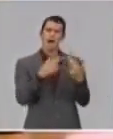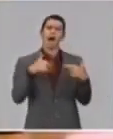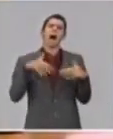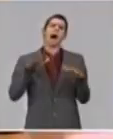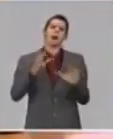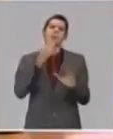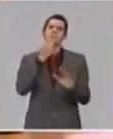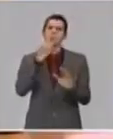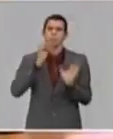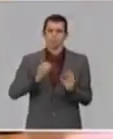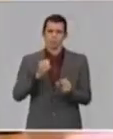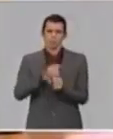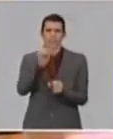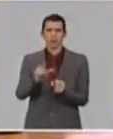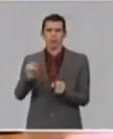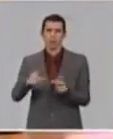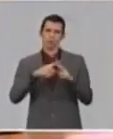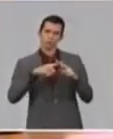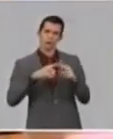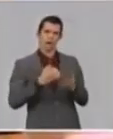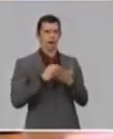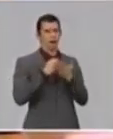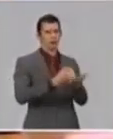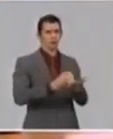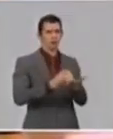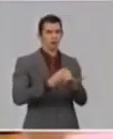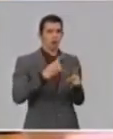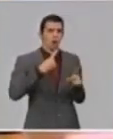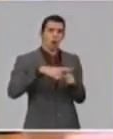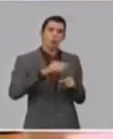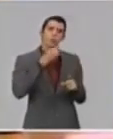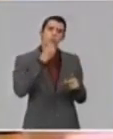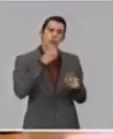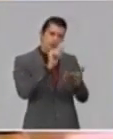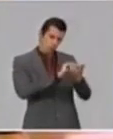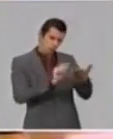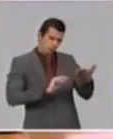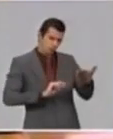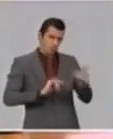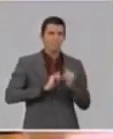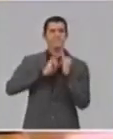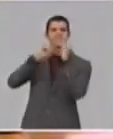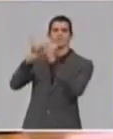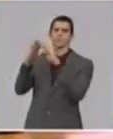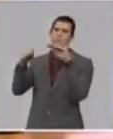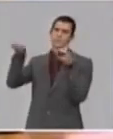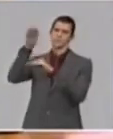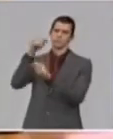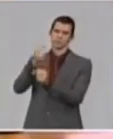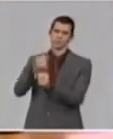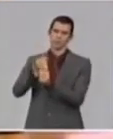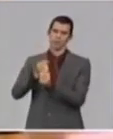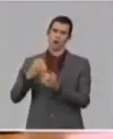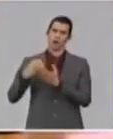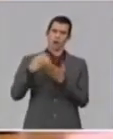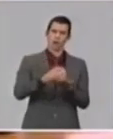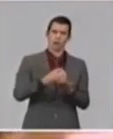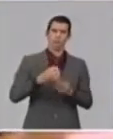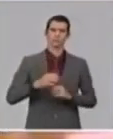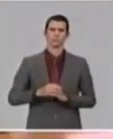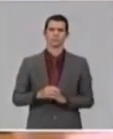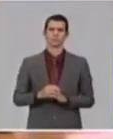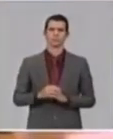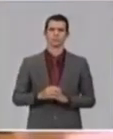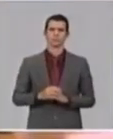domicilio, porque a veces no existe otra persona que pueda cuidar al adulto mayor o personas que están enfermas, que tienen situaciones y se le